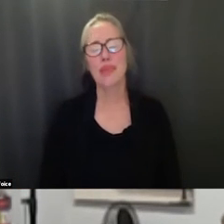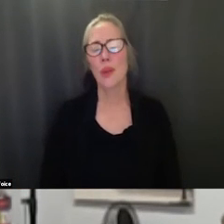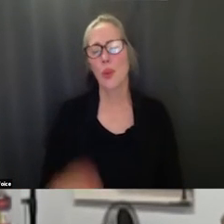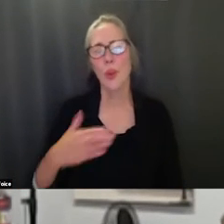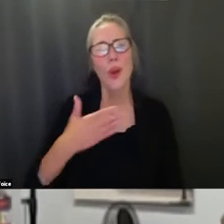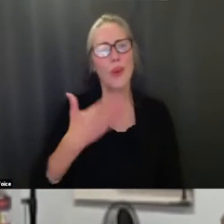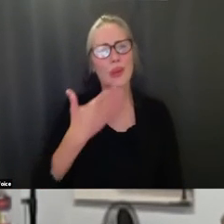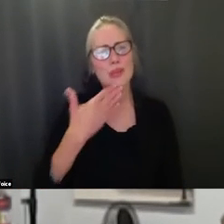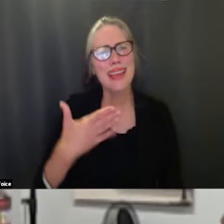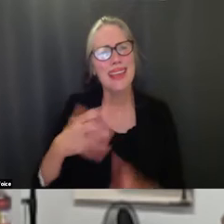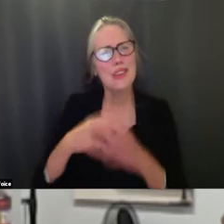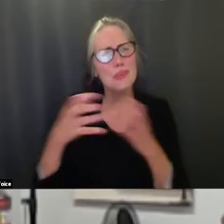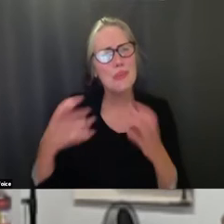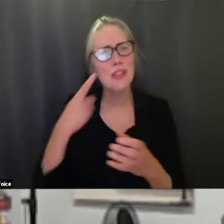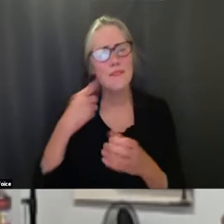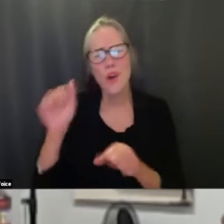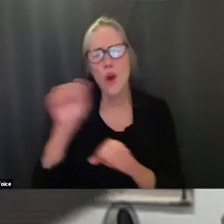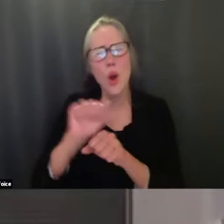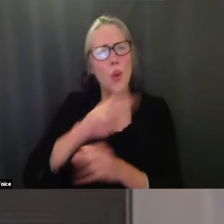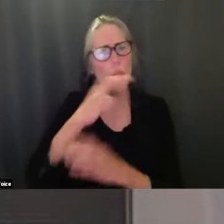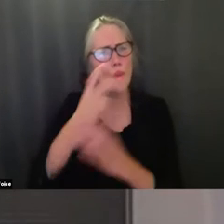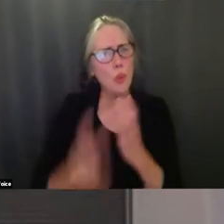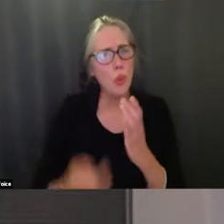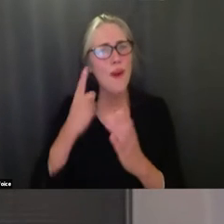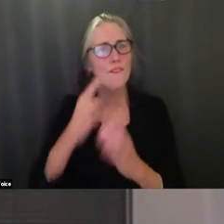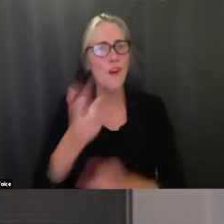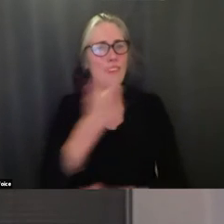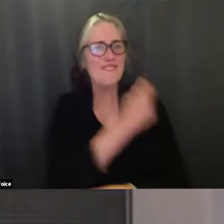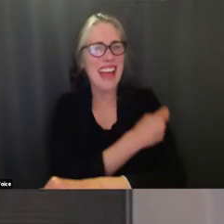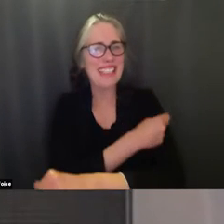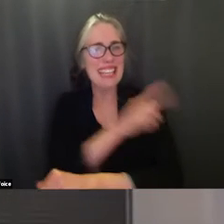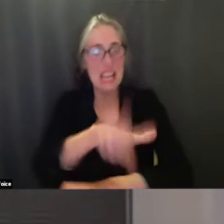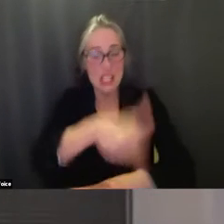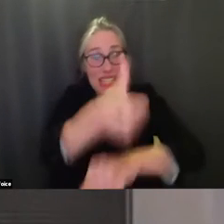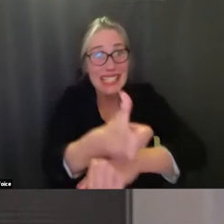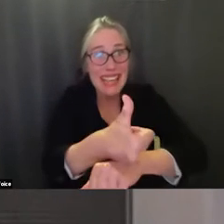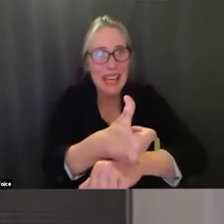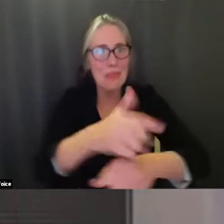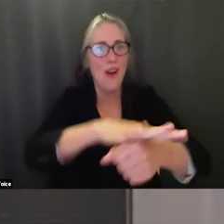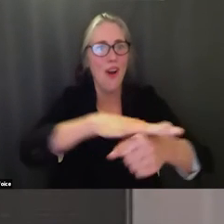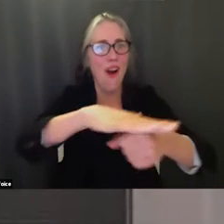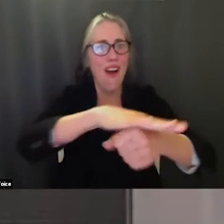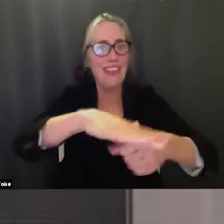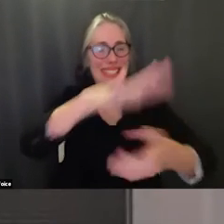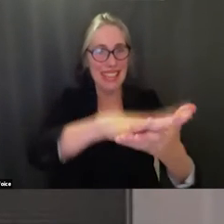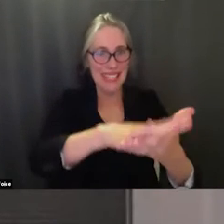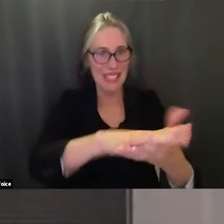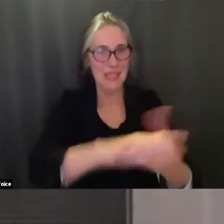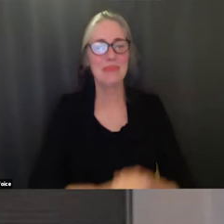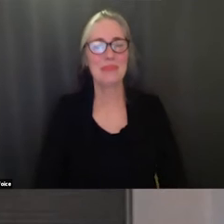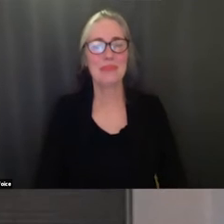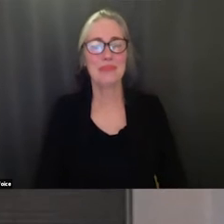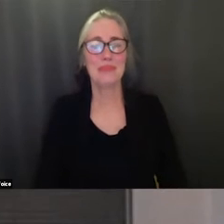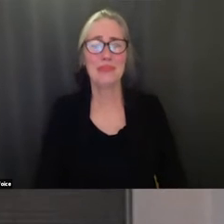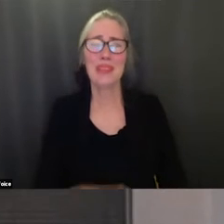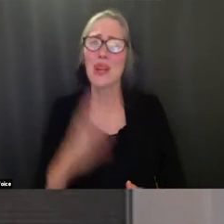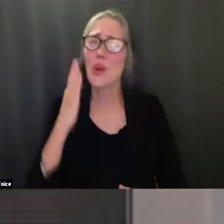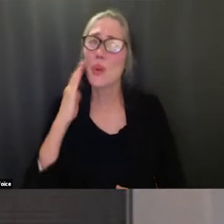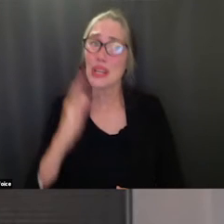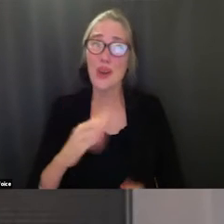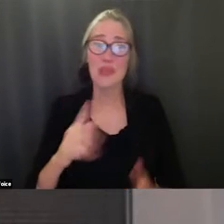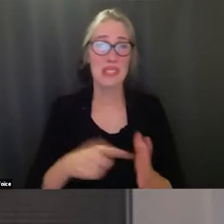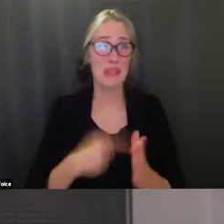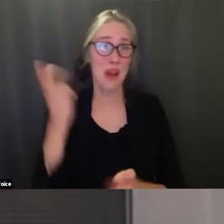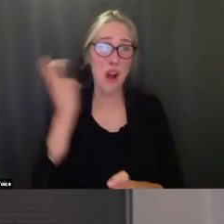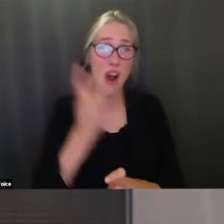Solo quiero decir muchas gracias por todo el trabajo que han estado haciendo para estas clínicas de vacunación en las escuelas. Sabemos que hay una